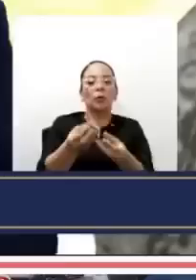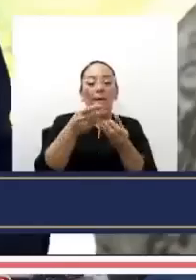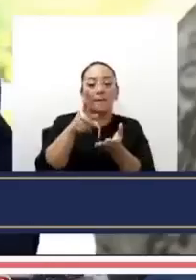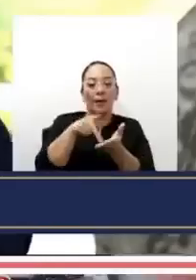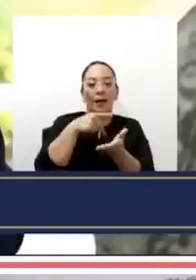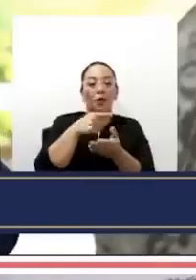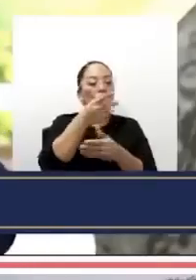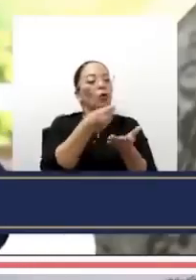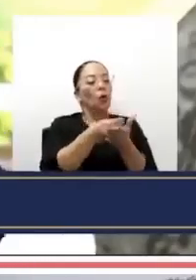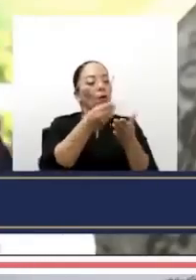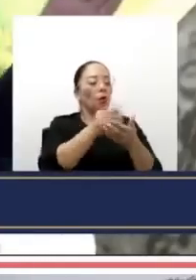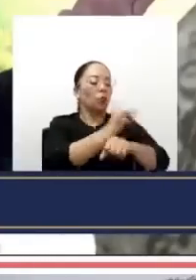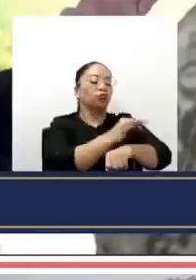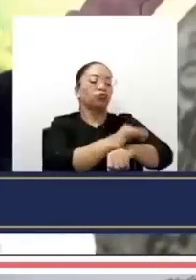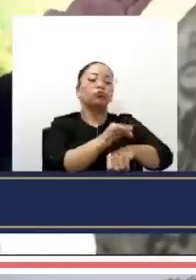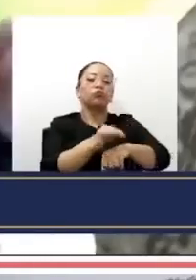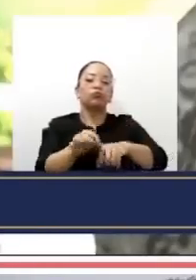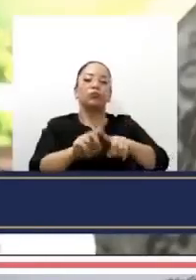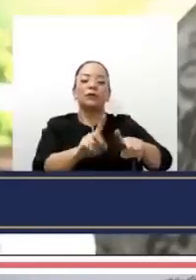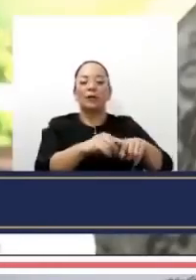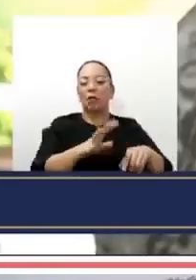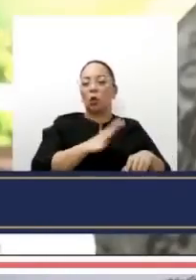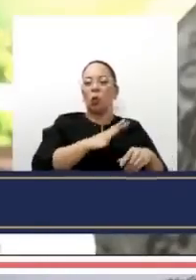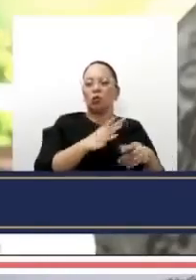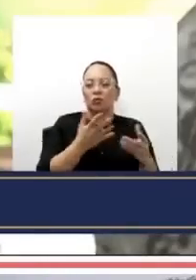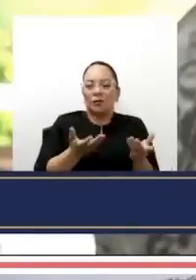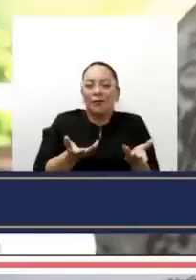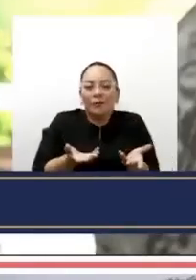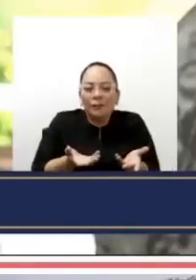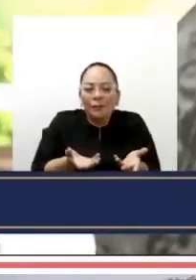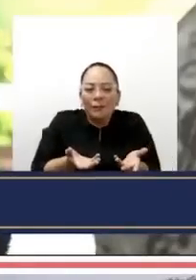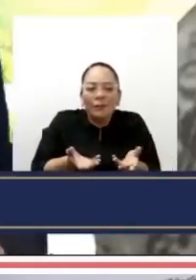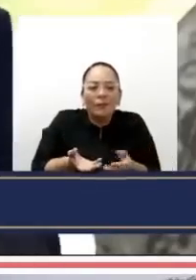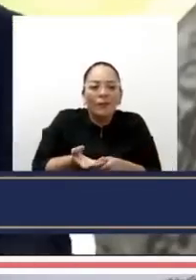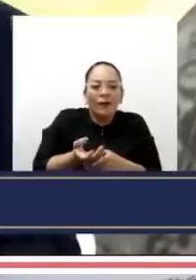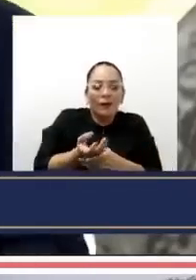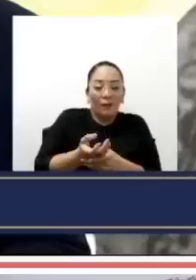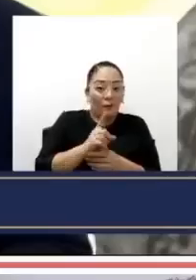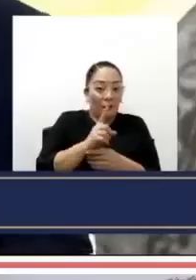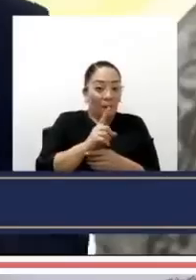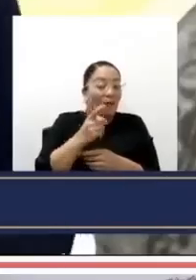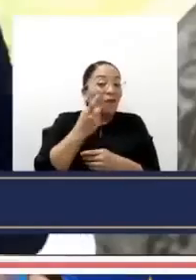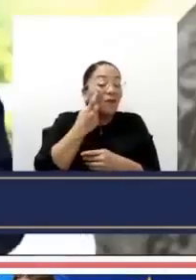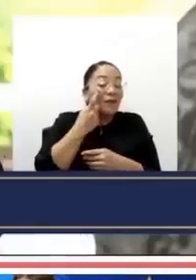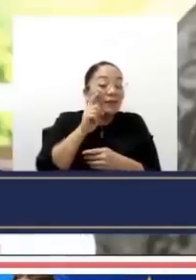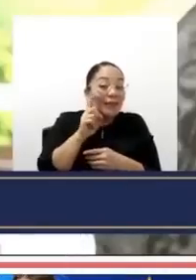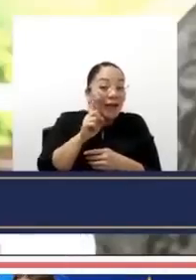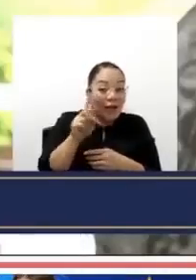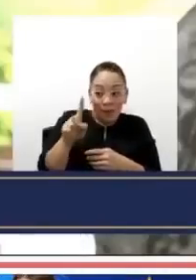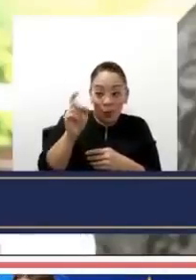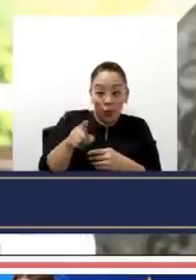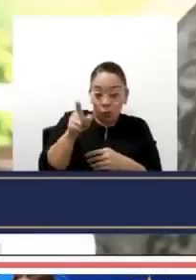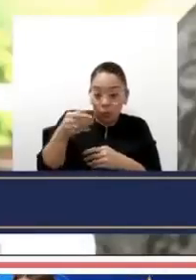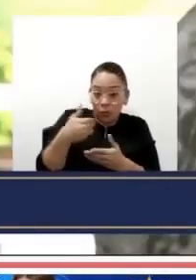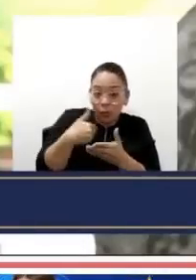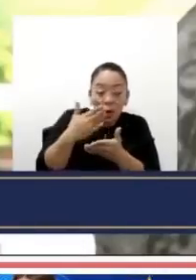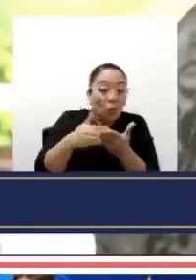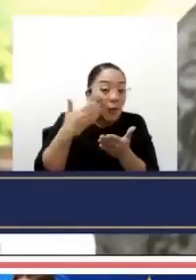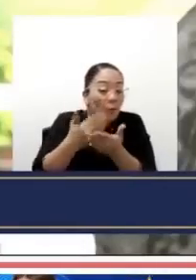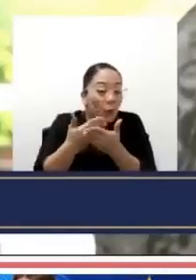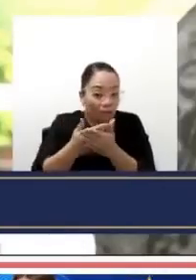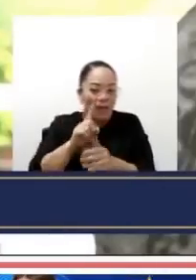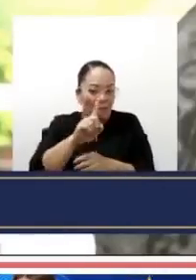una lujosa colección de relojes. Pero presidente, la fiscalía le pregunta, le manda al correo que ellos ponen, ¿usted tiene alguna prueba de